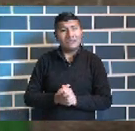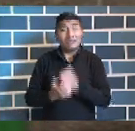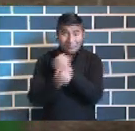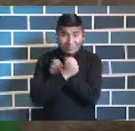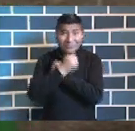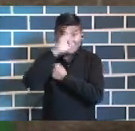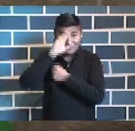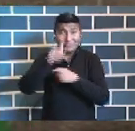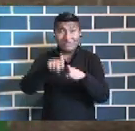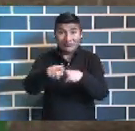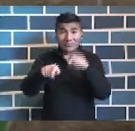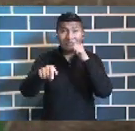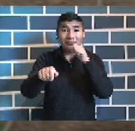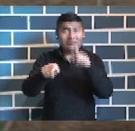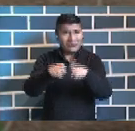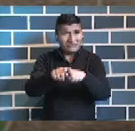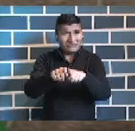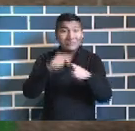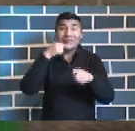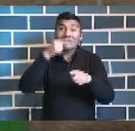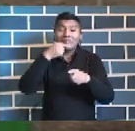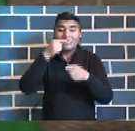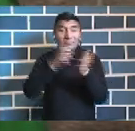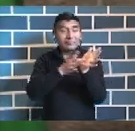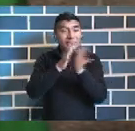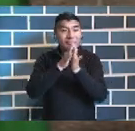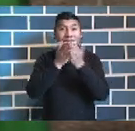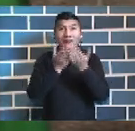Queridos hermanos, dice la palabra de Dios,